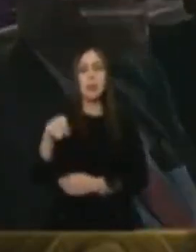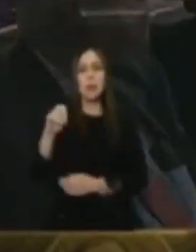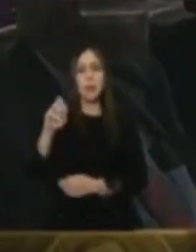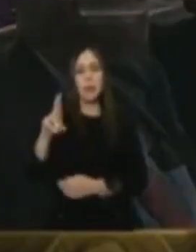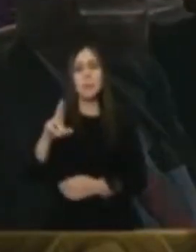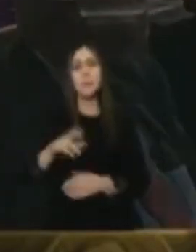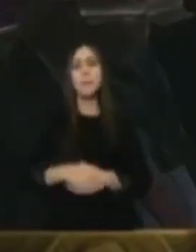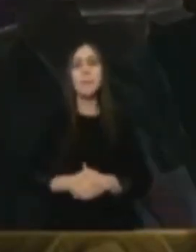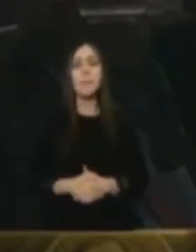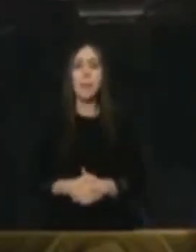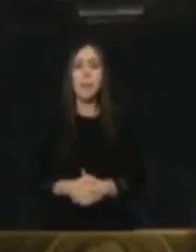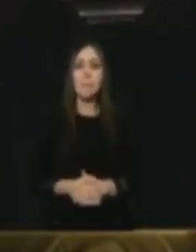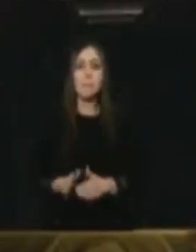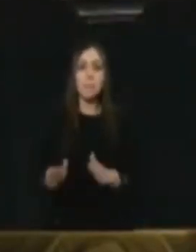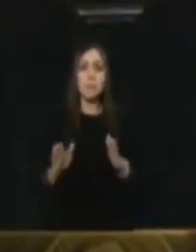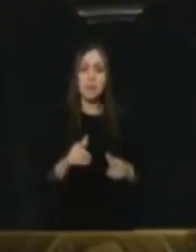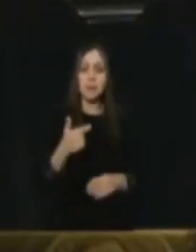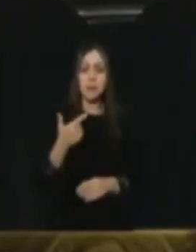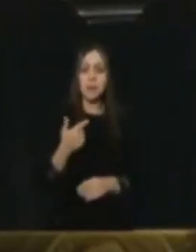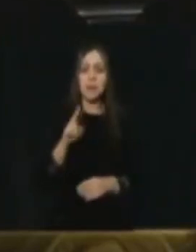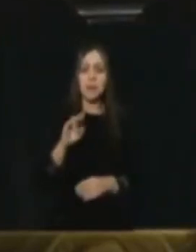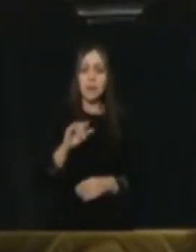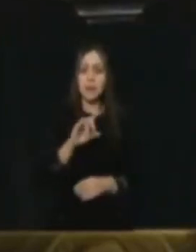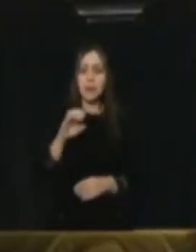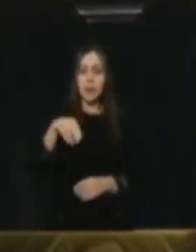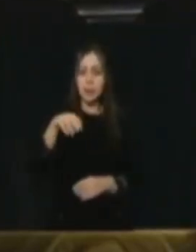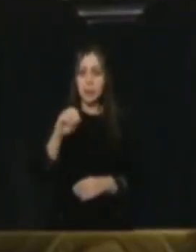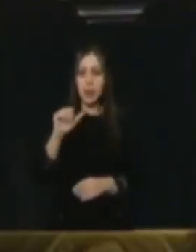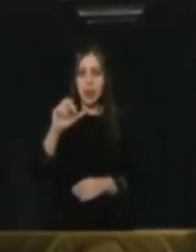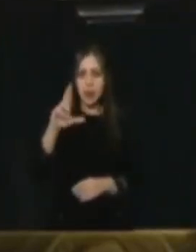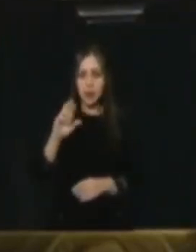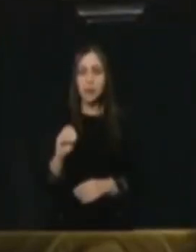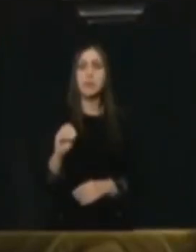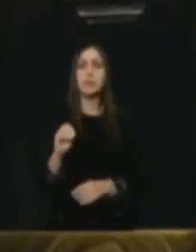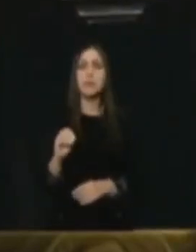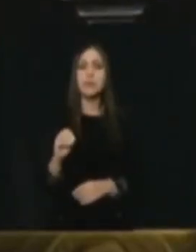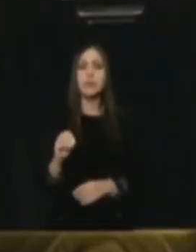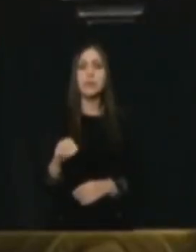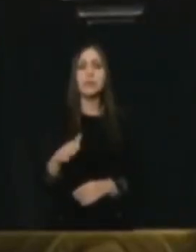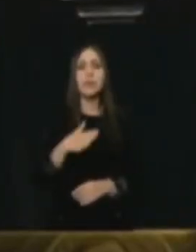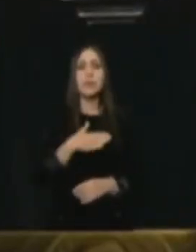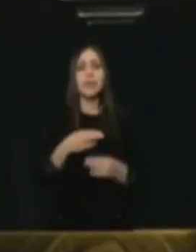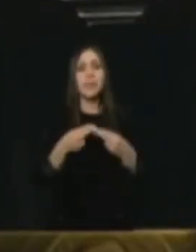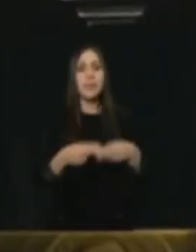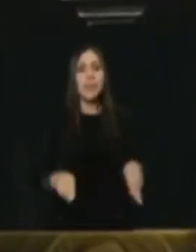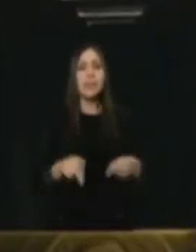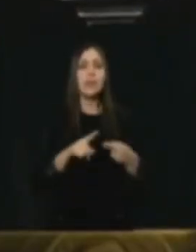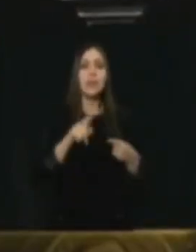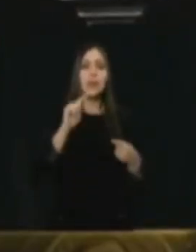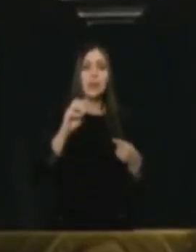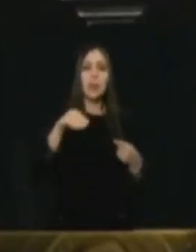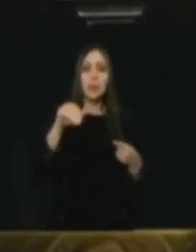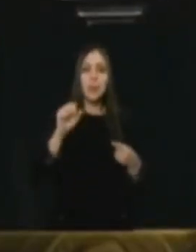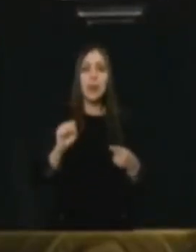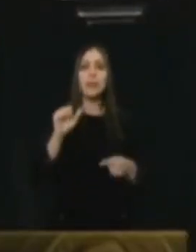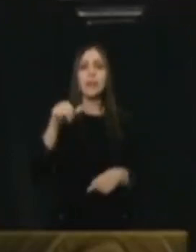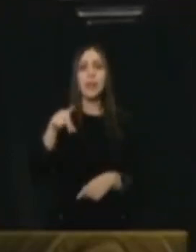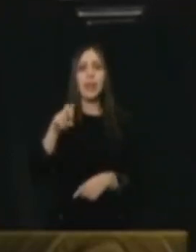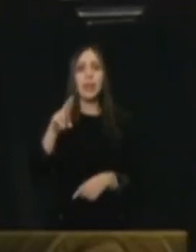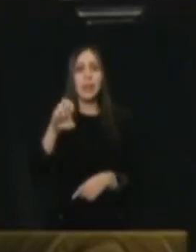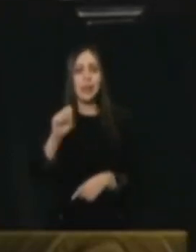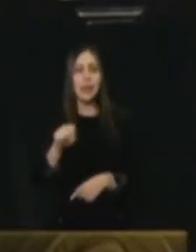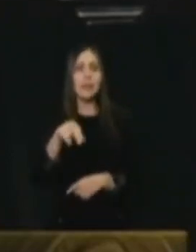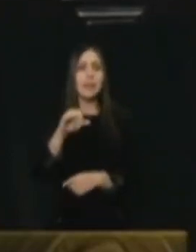el de Guillermo Haro, el de nuestros nietos, Tomás, Andrés, Nicolás, Rodrigo,